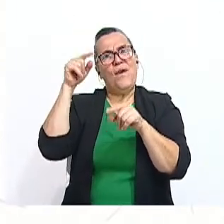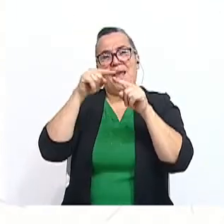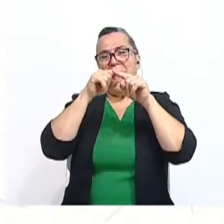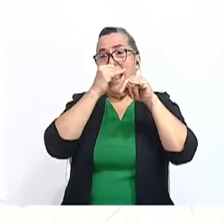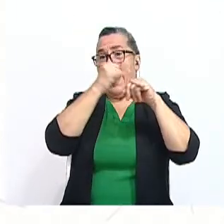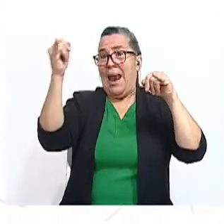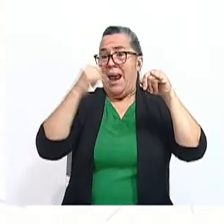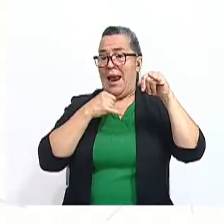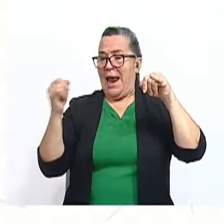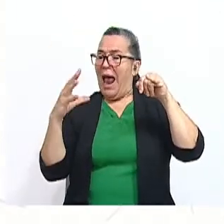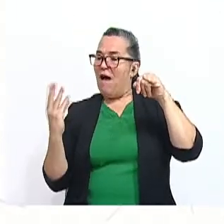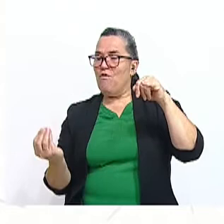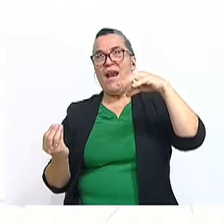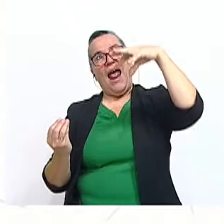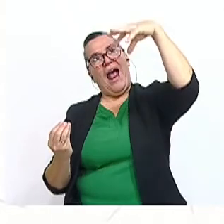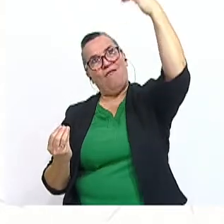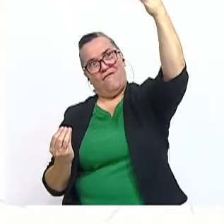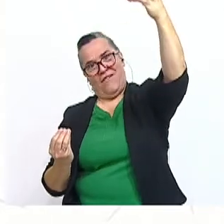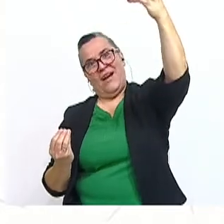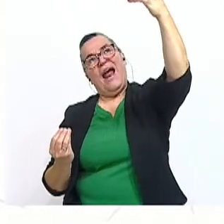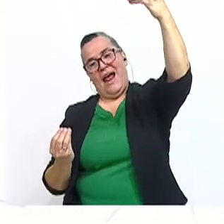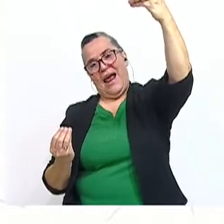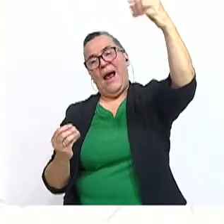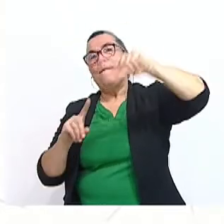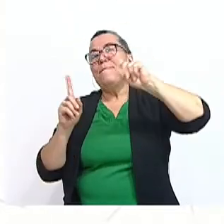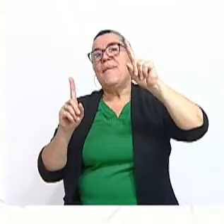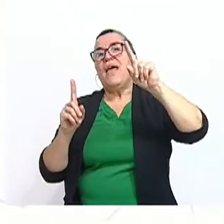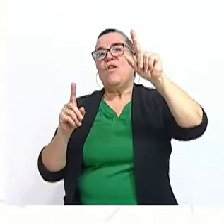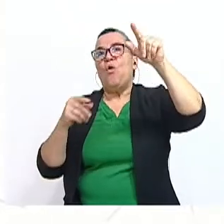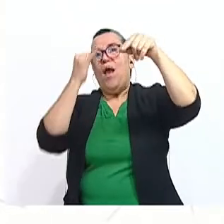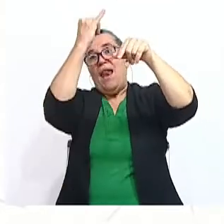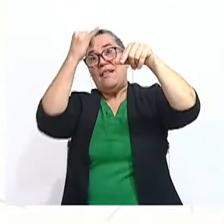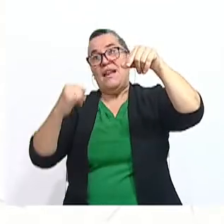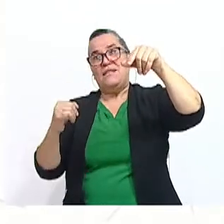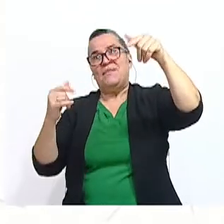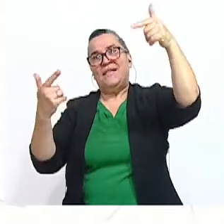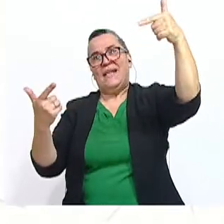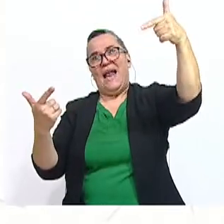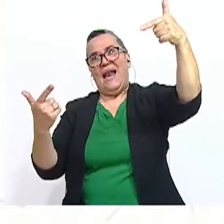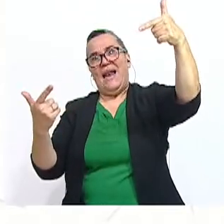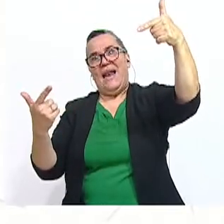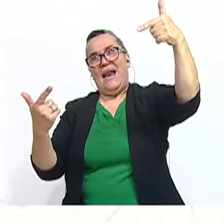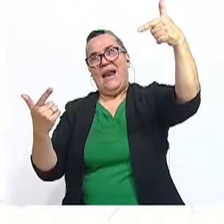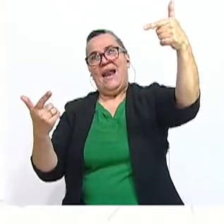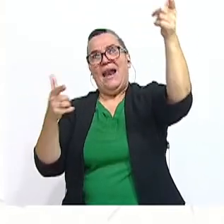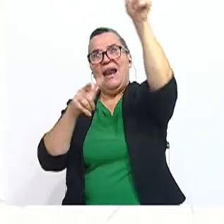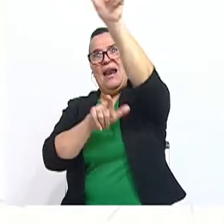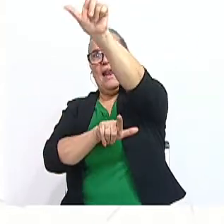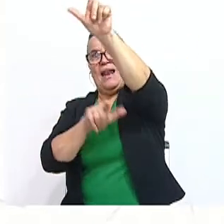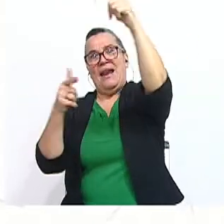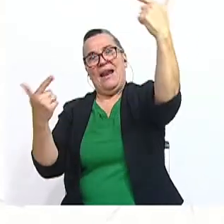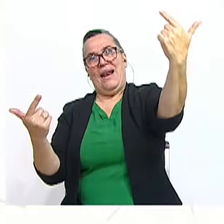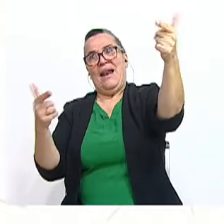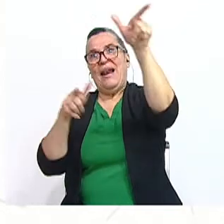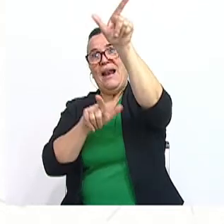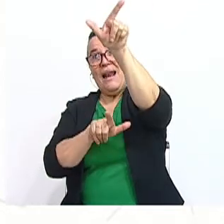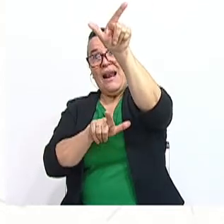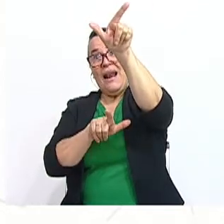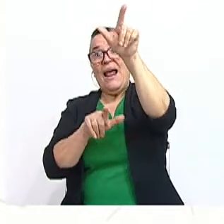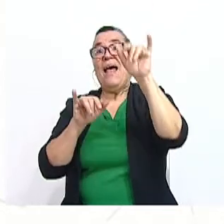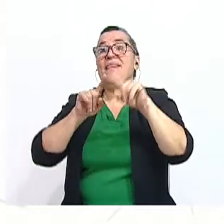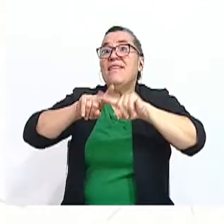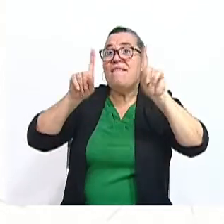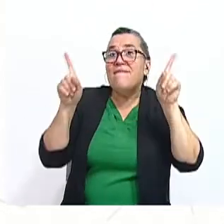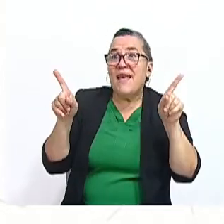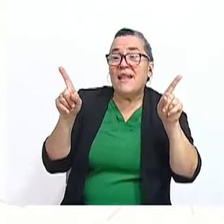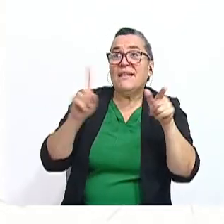están en la parte exterior de las rectas paralelas, pero en diferentes lados de la transversal. Entonces, si tenemos esto, podemos asegurar que la medida